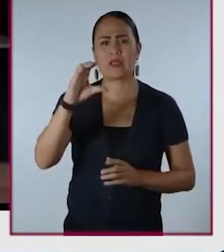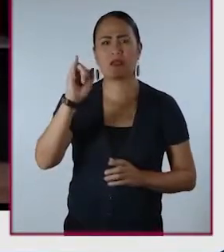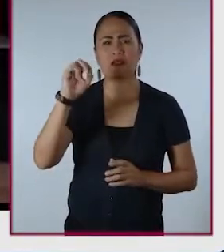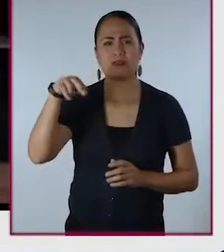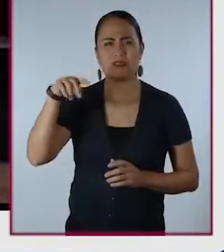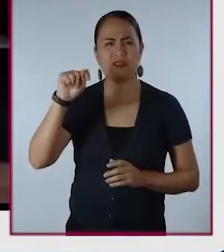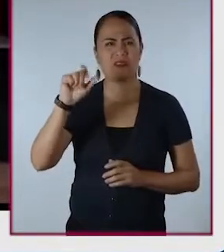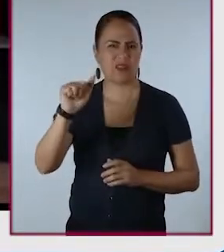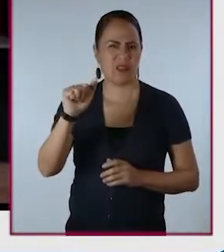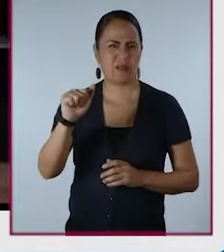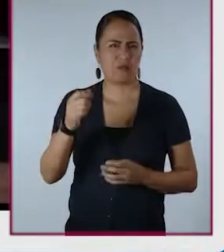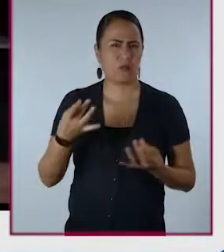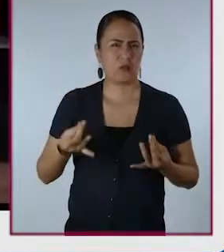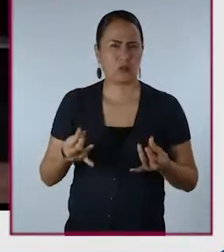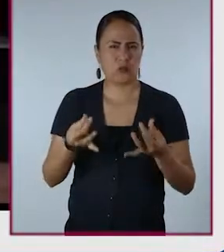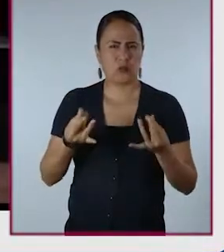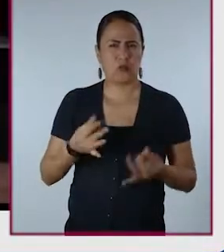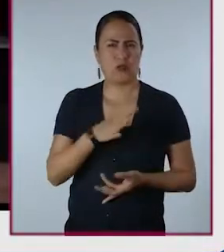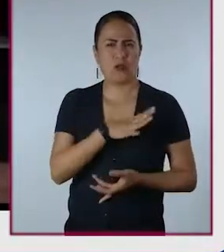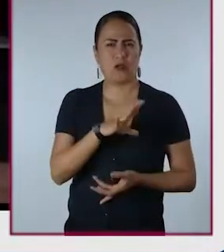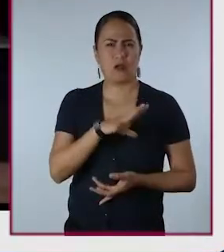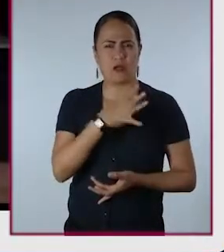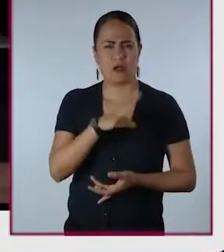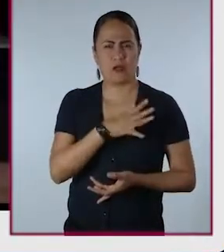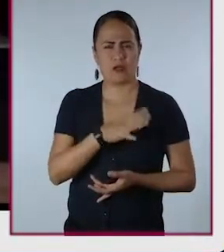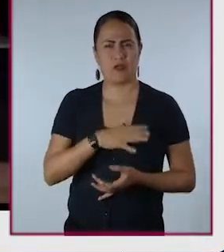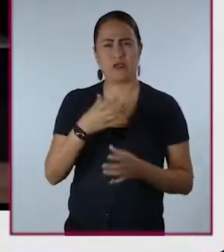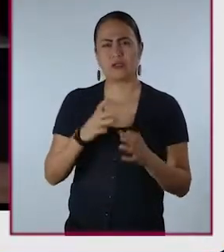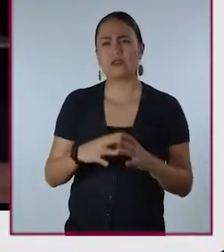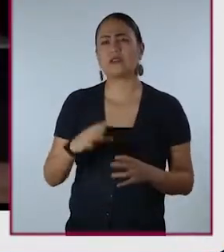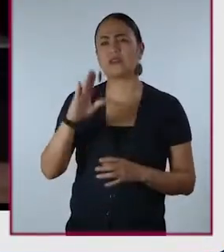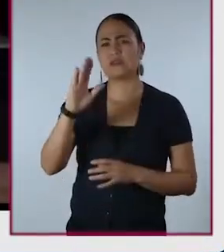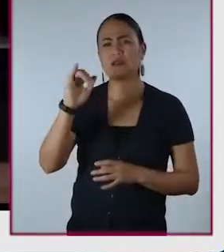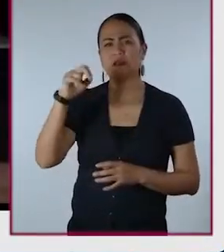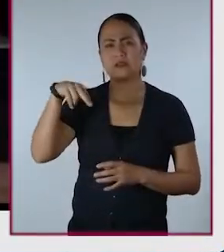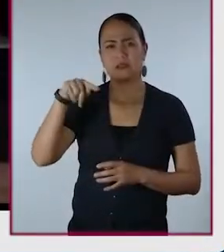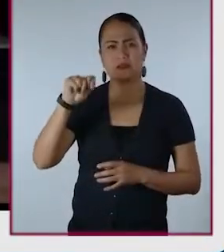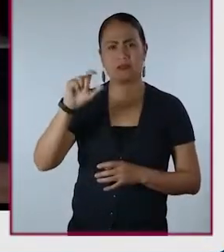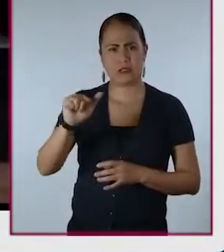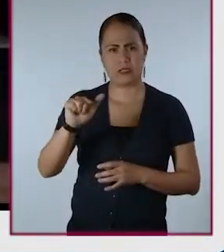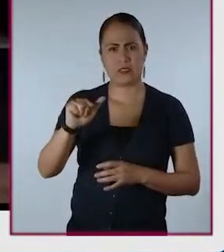alta calidad que se llama cinta lineal de almacenamiento,